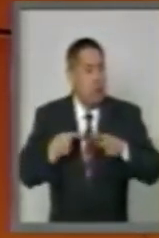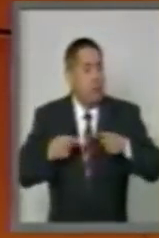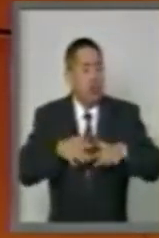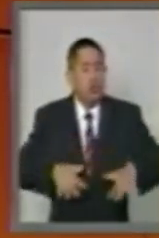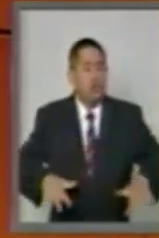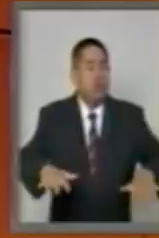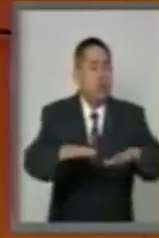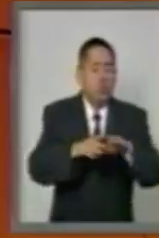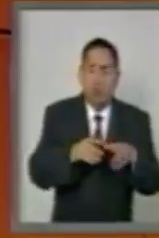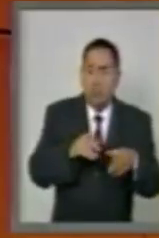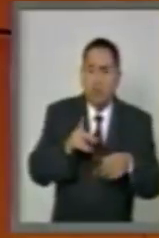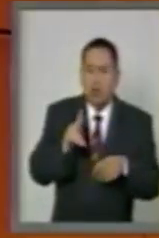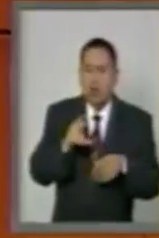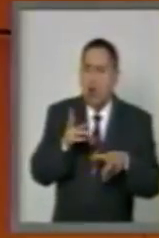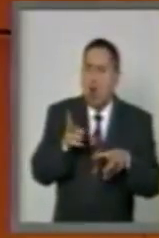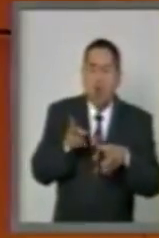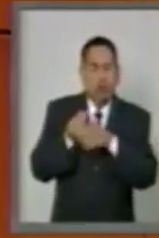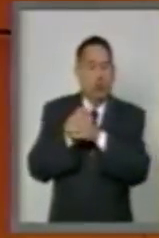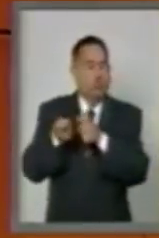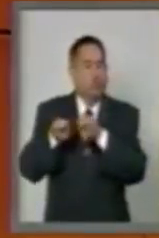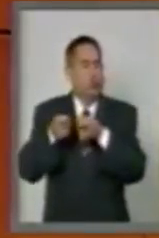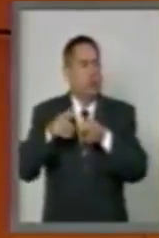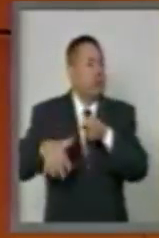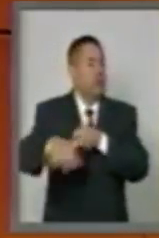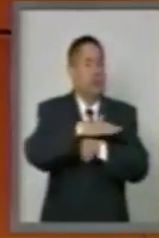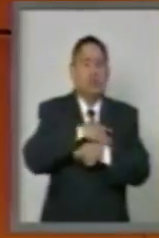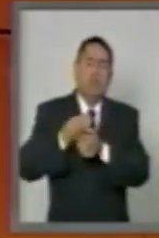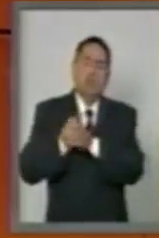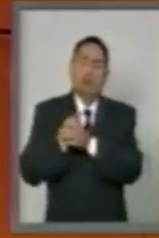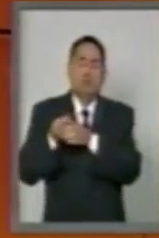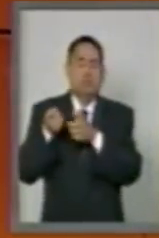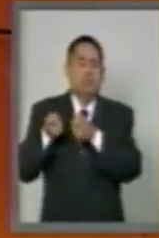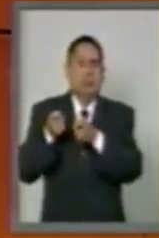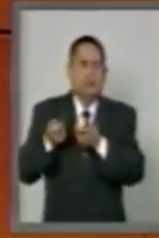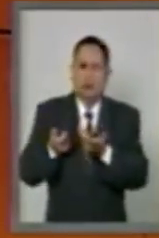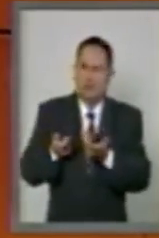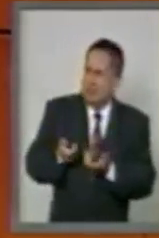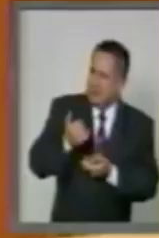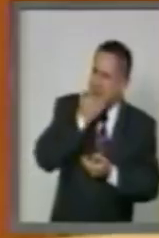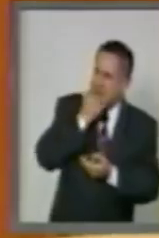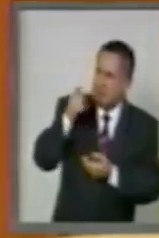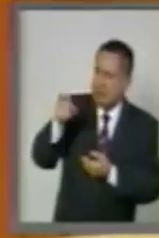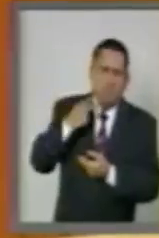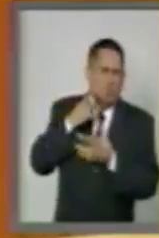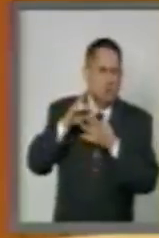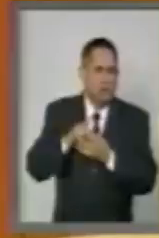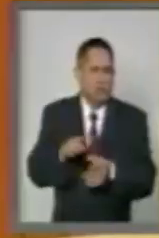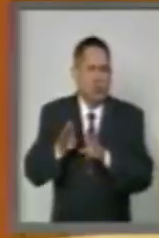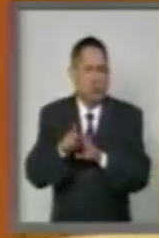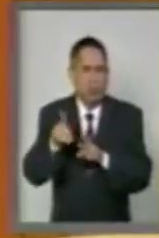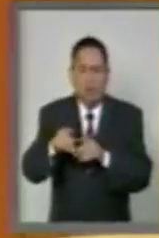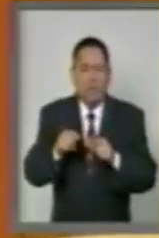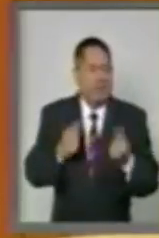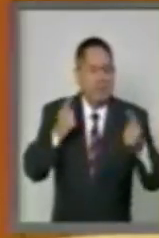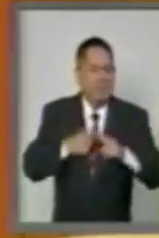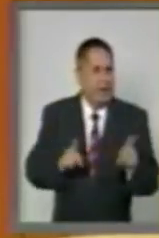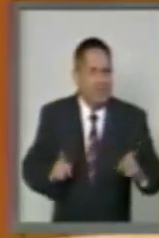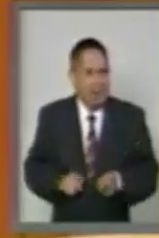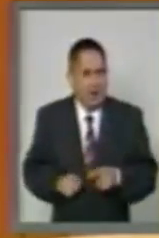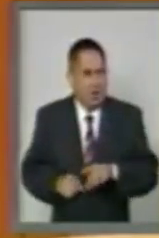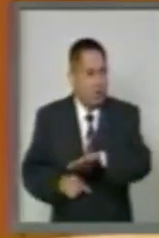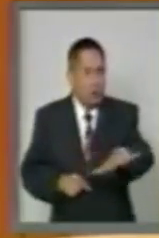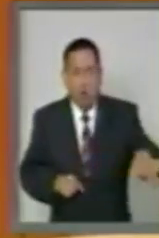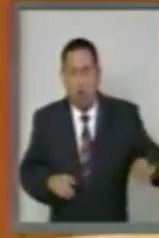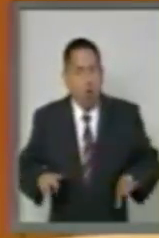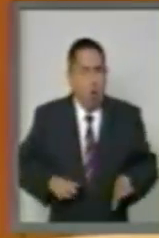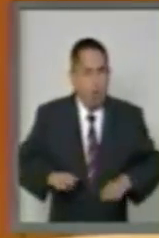una oligarquía nacional. Y la política que han seguido, ¿verdad?, es una política contraria a